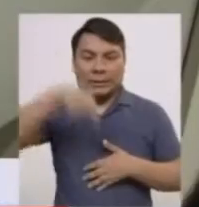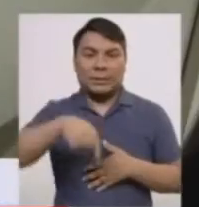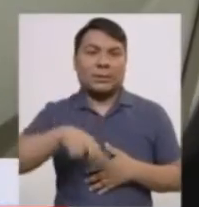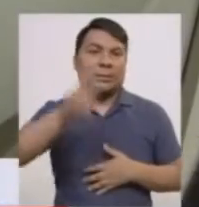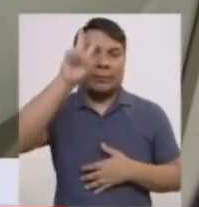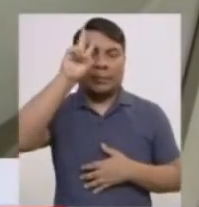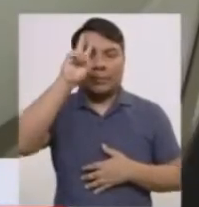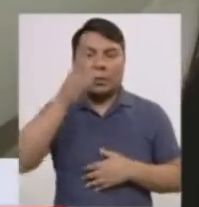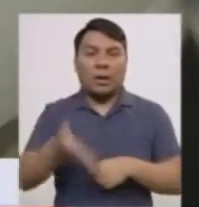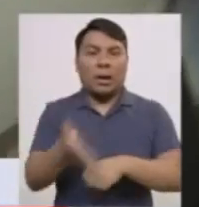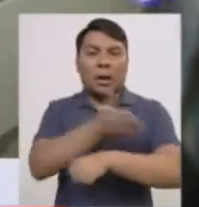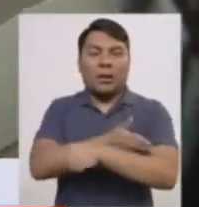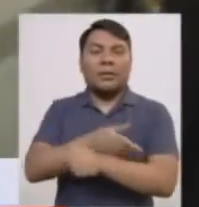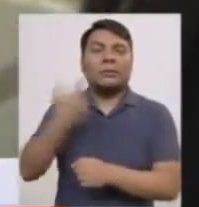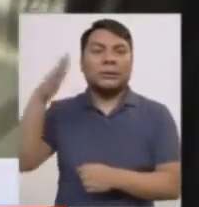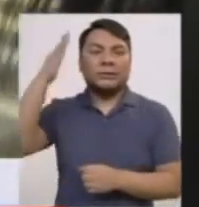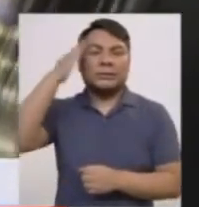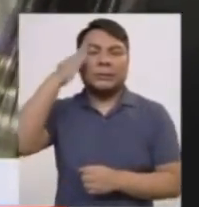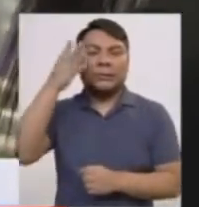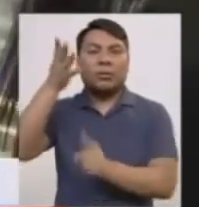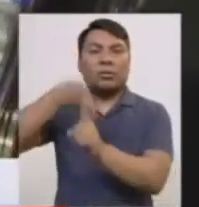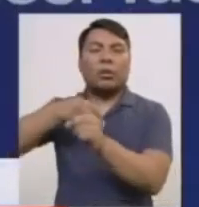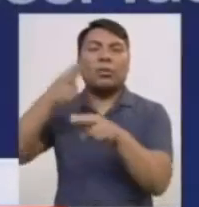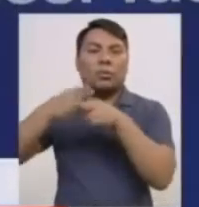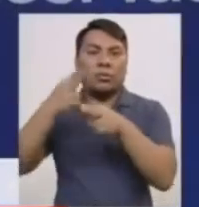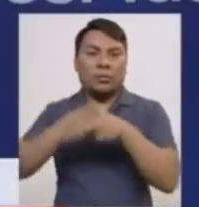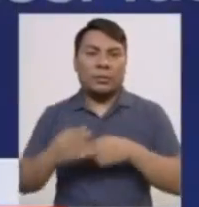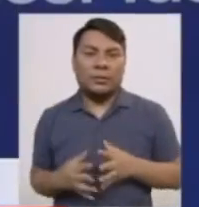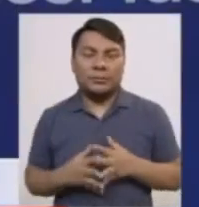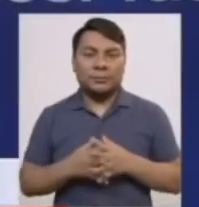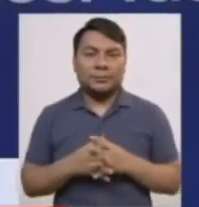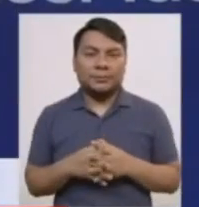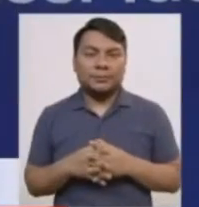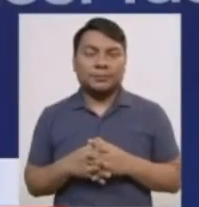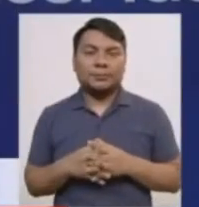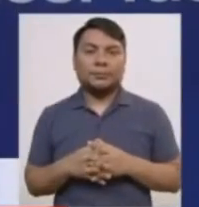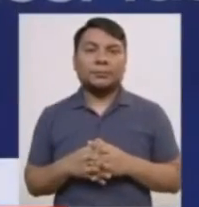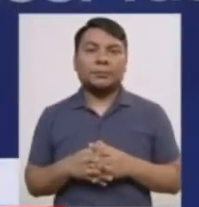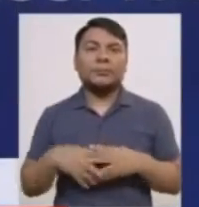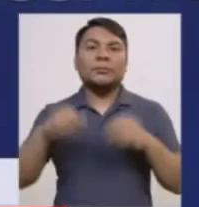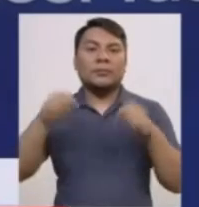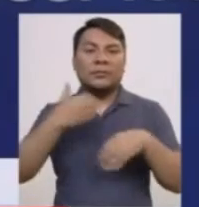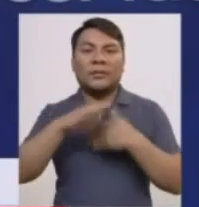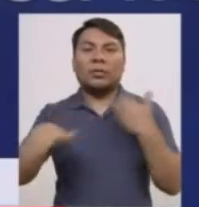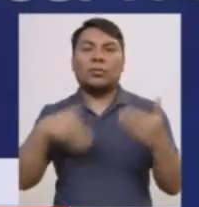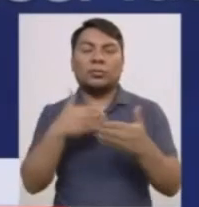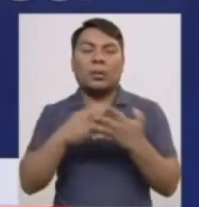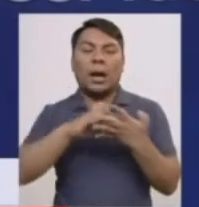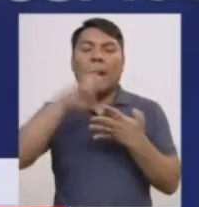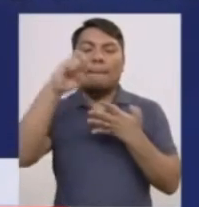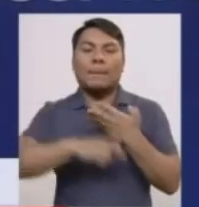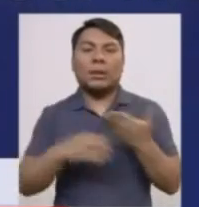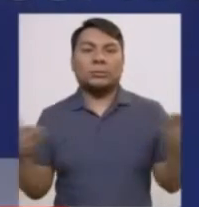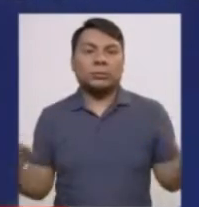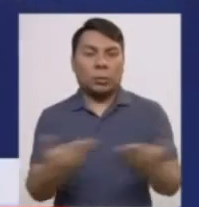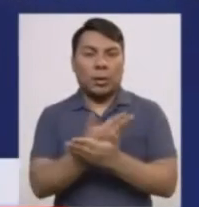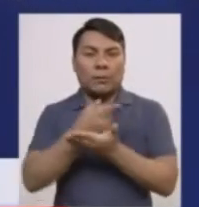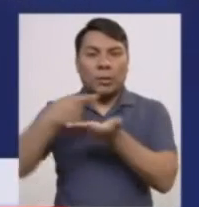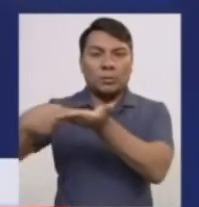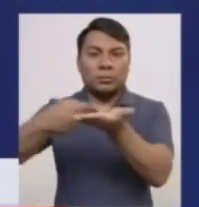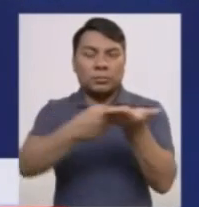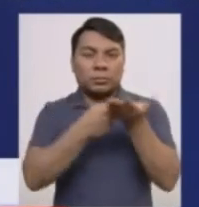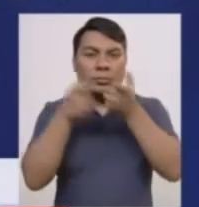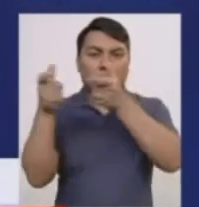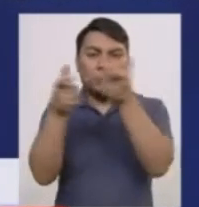país y de aquellos que saldrán del Perú. ¿De dónde ha venido? ¿Si va a estar acá en tránsito o no va a estar en tránsito? ¿Destino